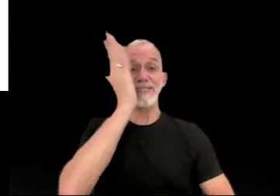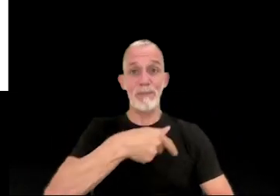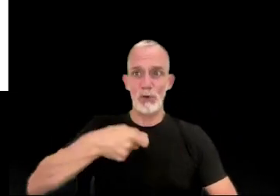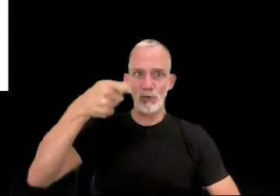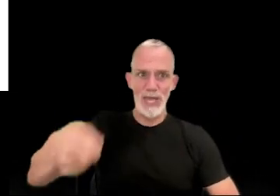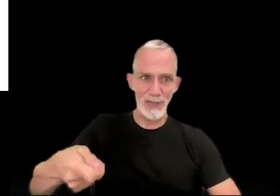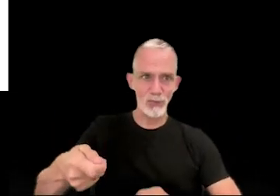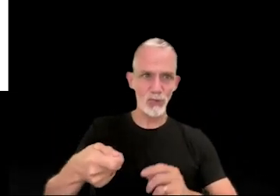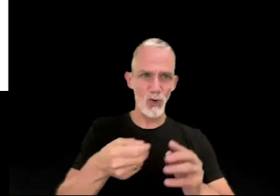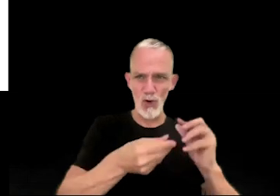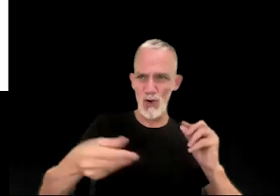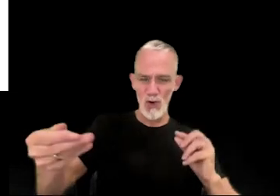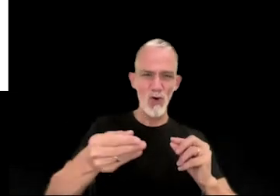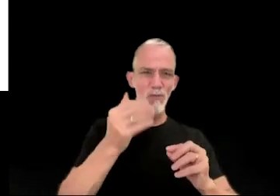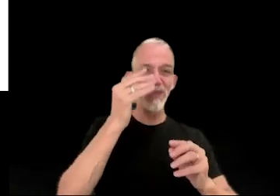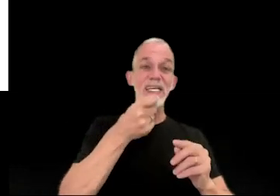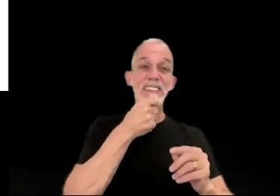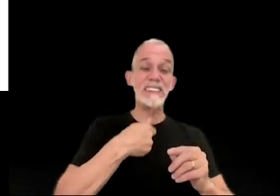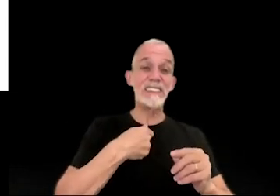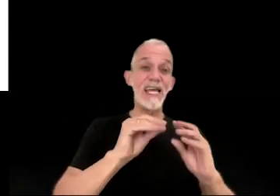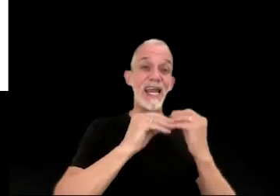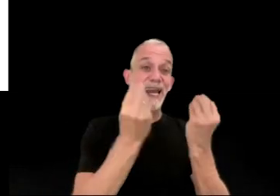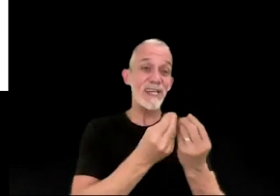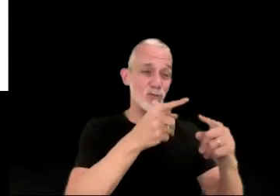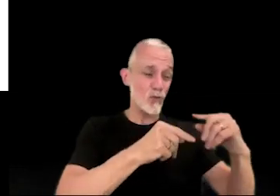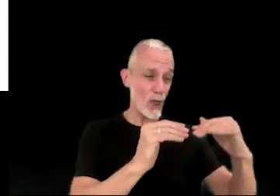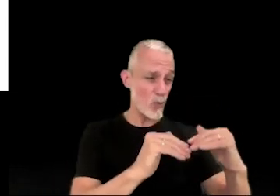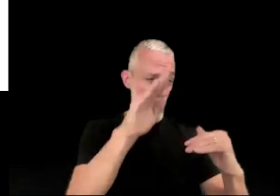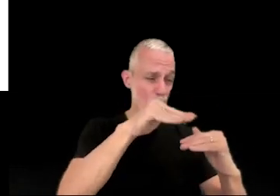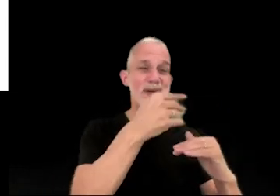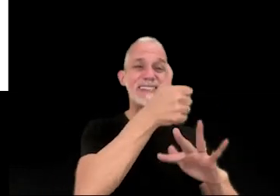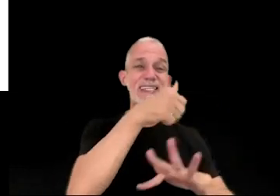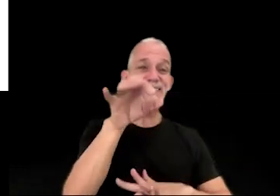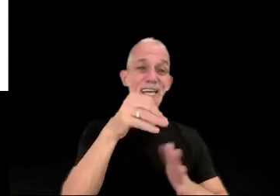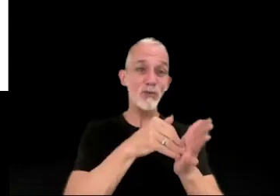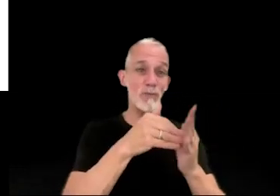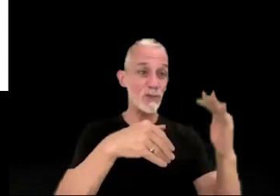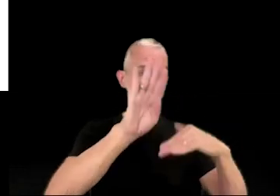cuenta cuando su resultado impositivo supere los 600 millones de pesos,